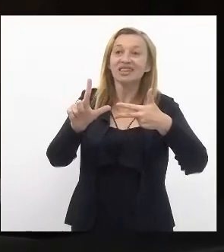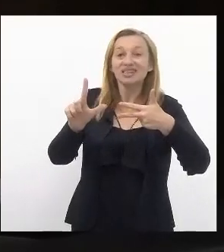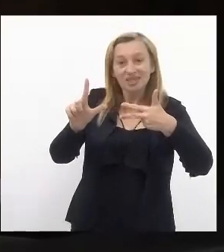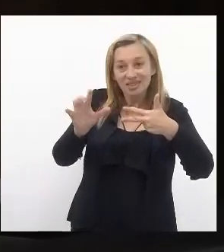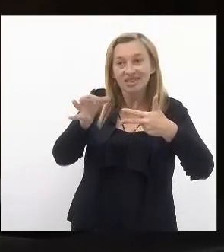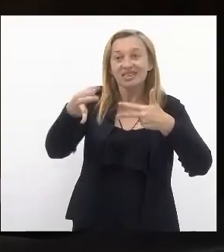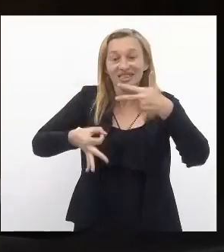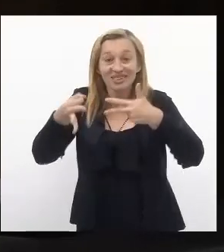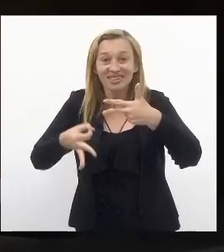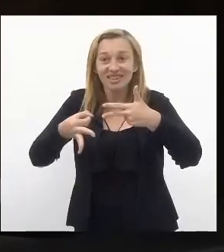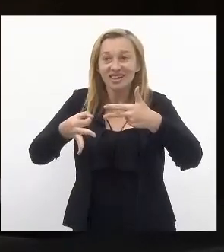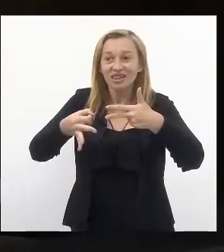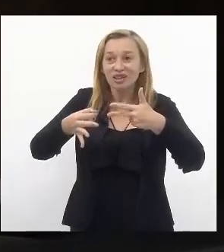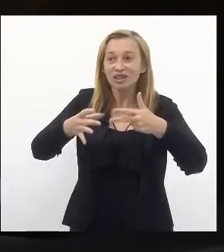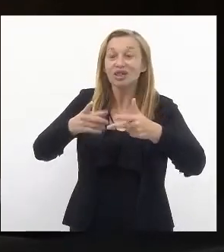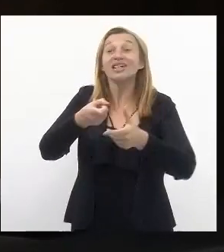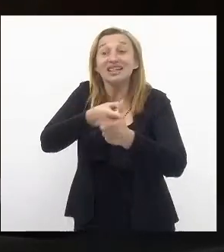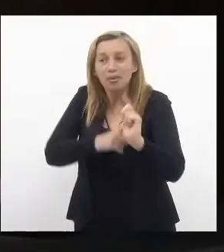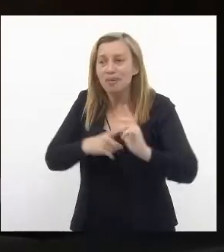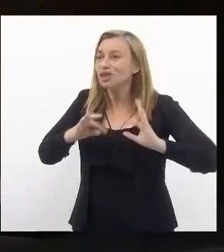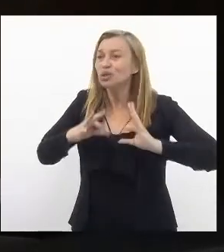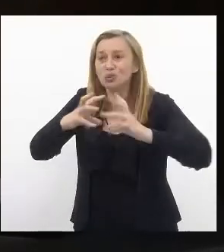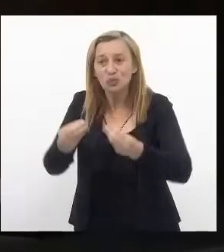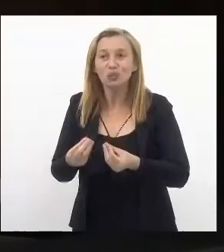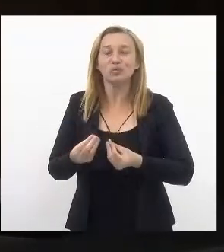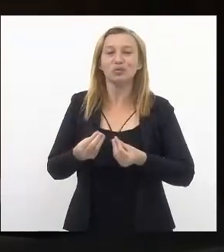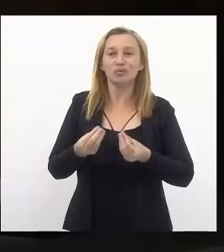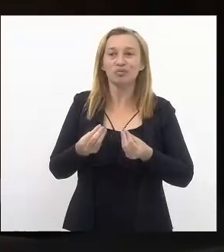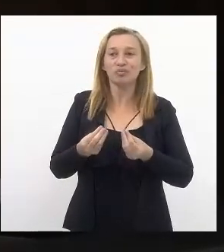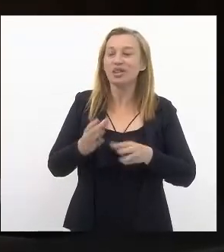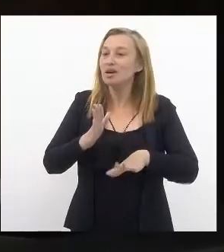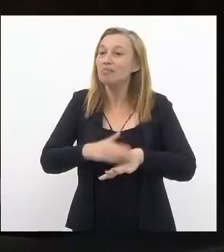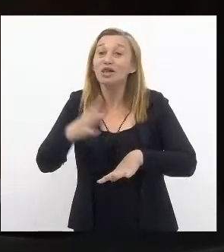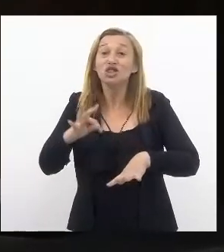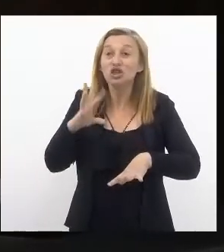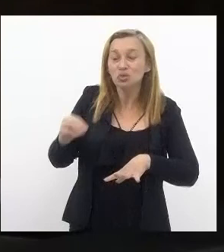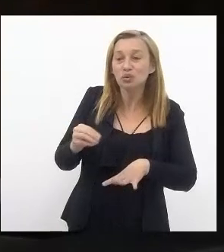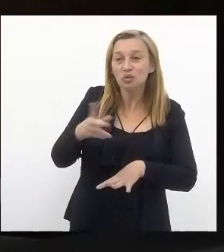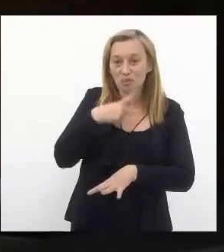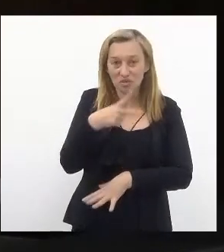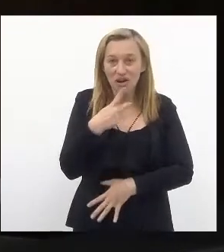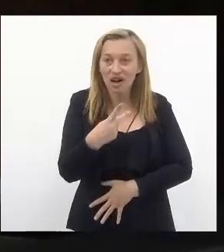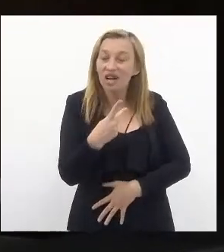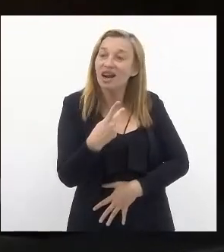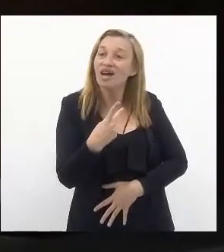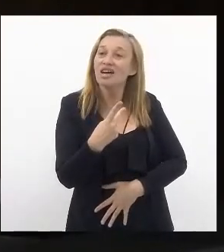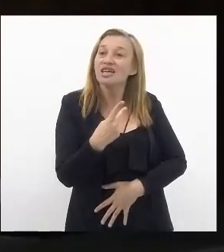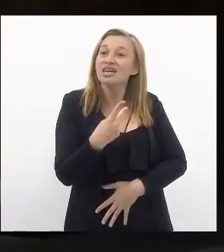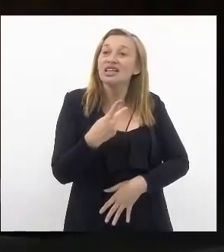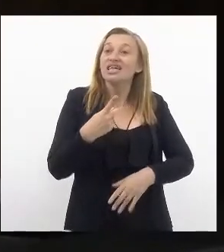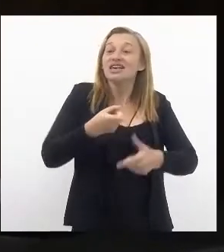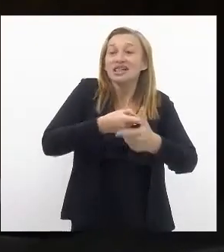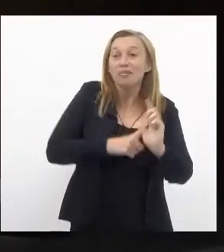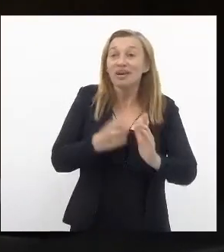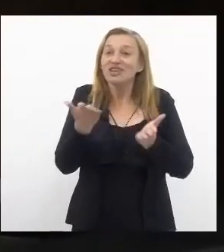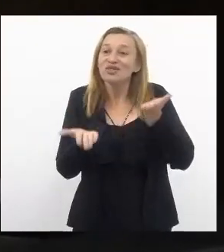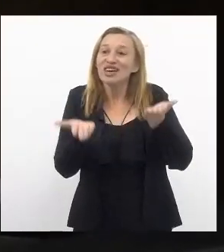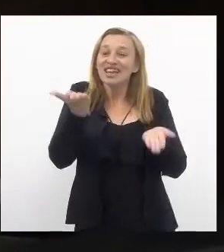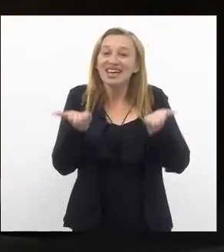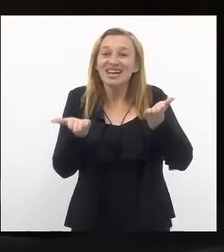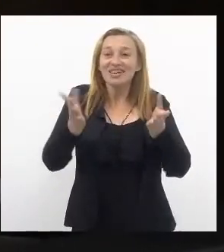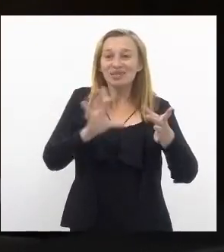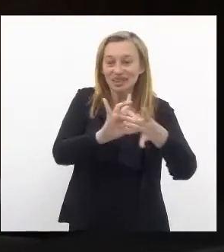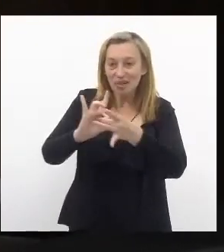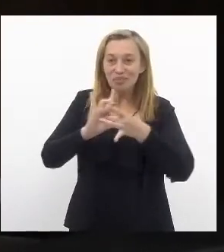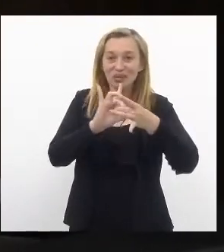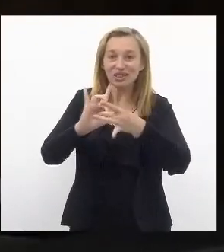poder judicial. Y más que todo, como dijo Montesquieu, depende del equilibrio, de la armonía entre